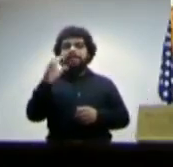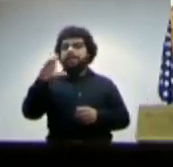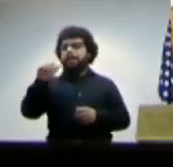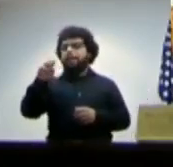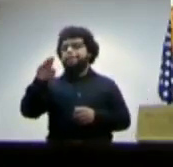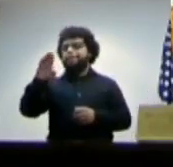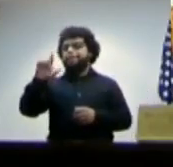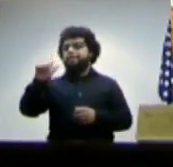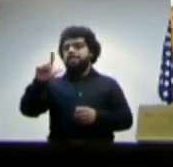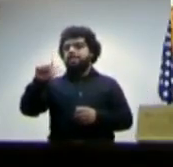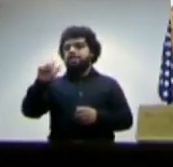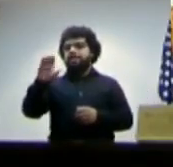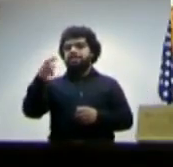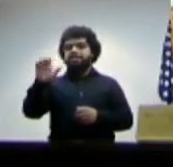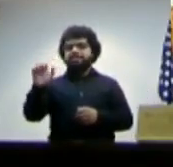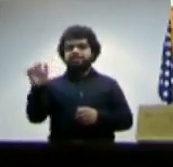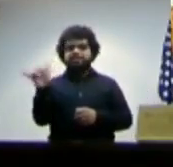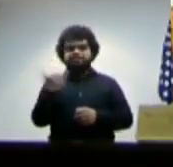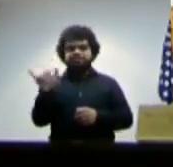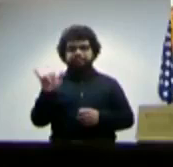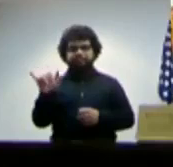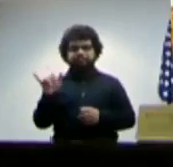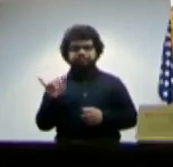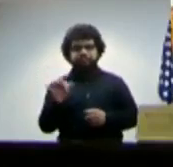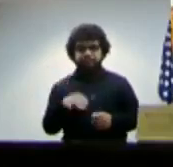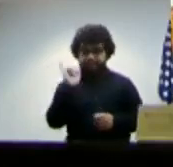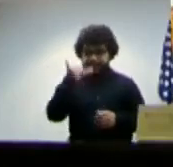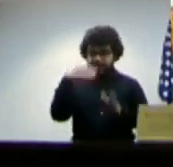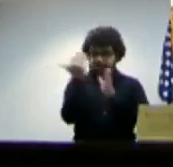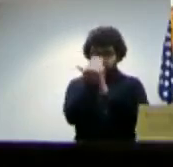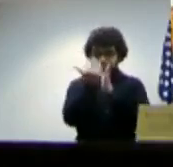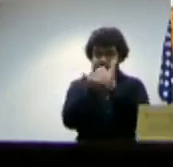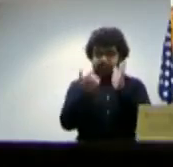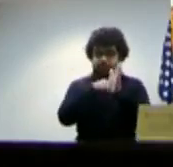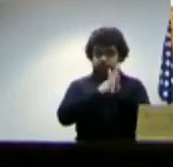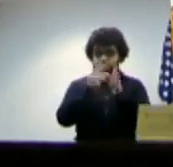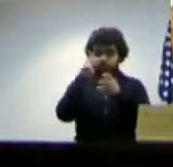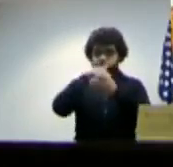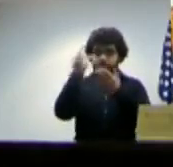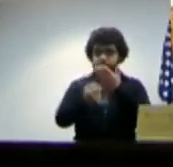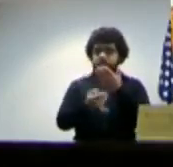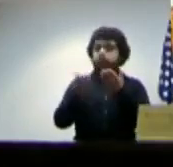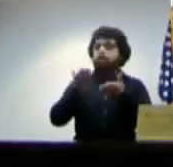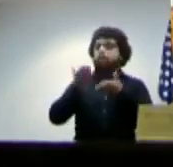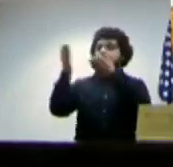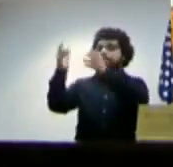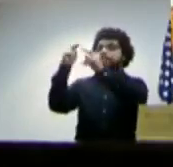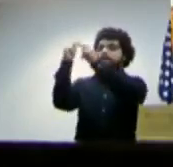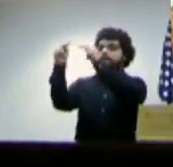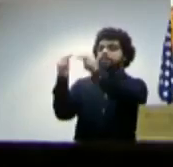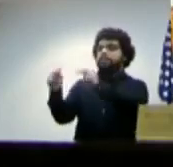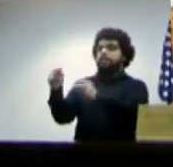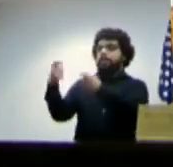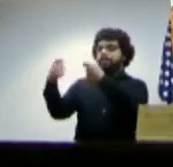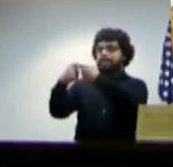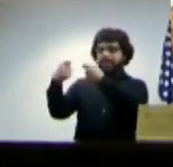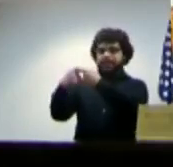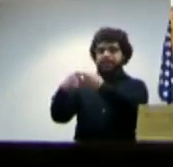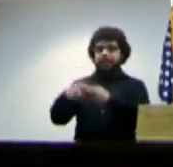Básicamente de ahí sale la lista de proyectos que vamos a estar presentando al negociado para entonces empezar los procesos de ingeniería y